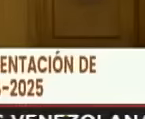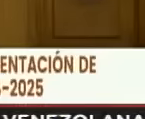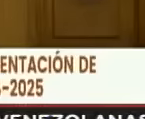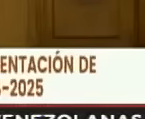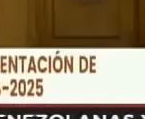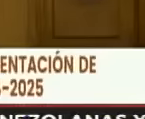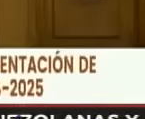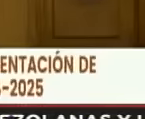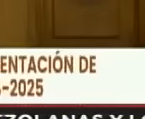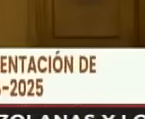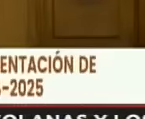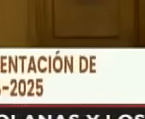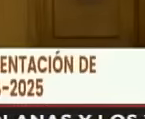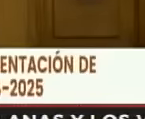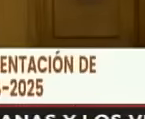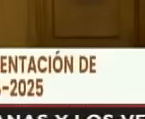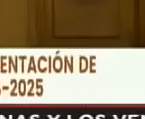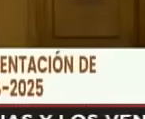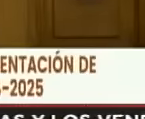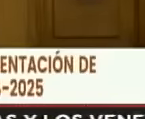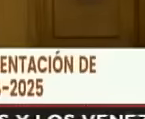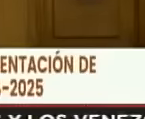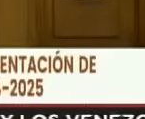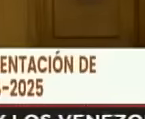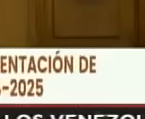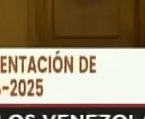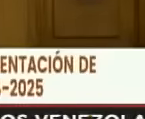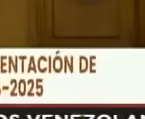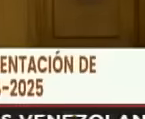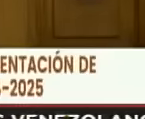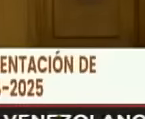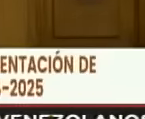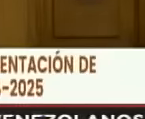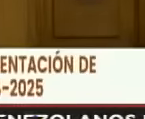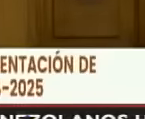interior de debate. Solo voy a leer el artículo 1